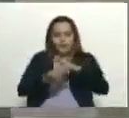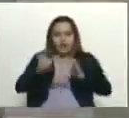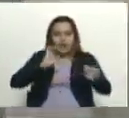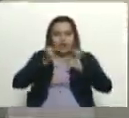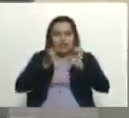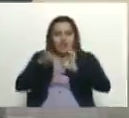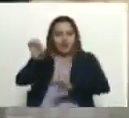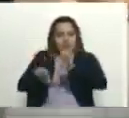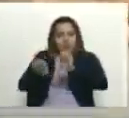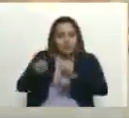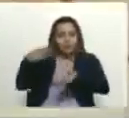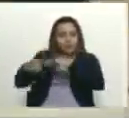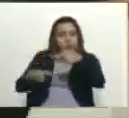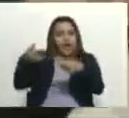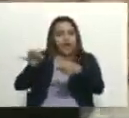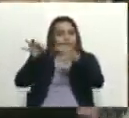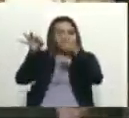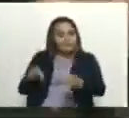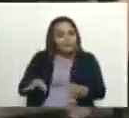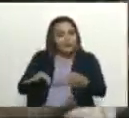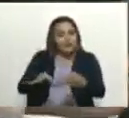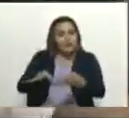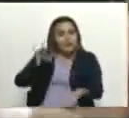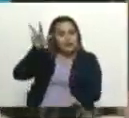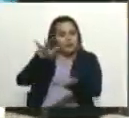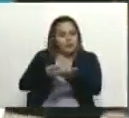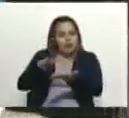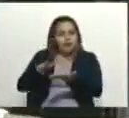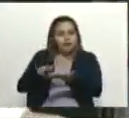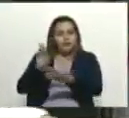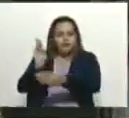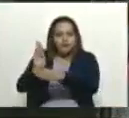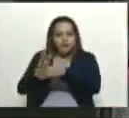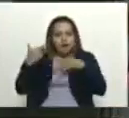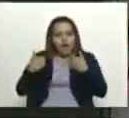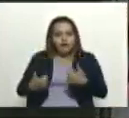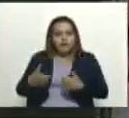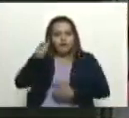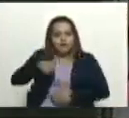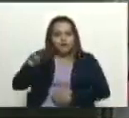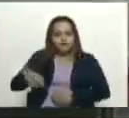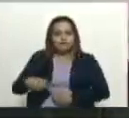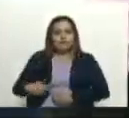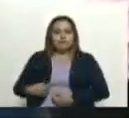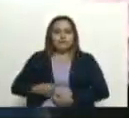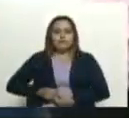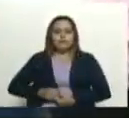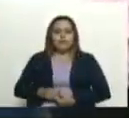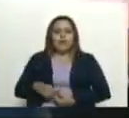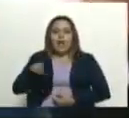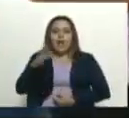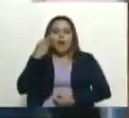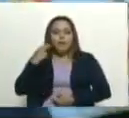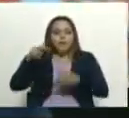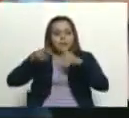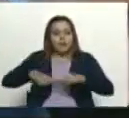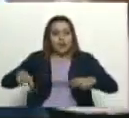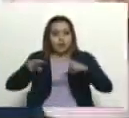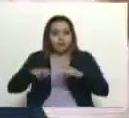evalúa que los protocolos sean los correctos y apropiados para la salud de los seres humanos. Y en esta experiencia de investigación clínica